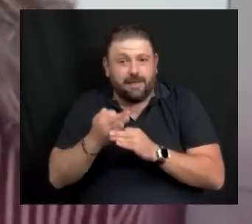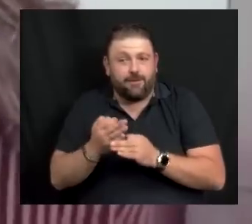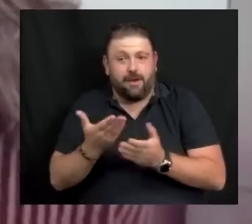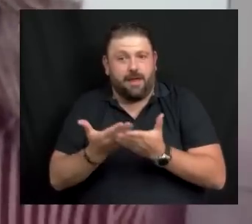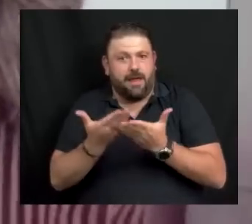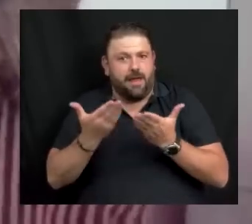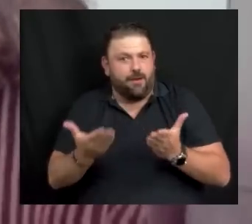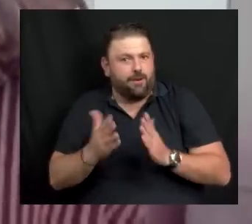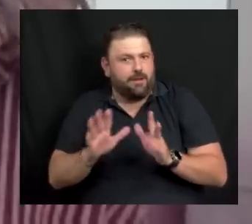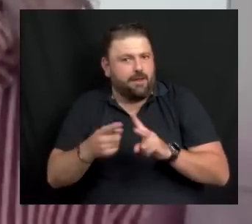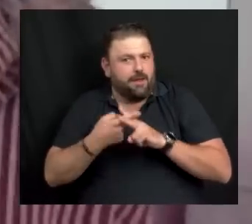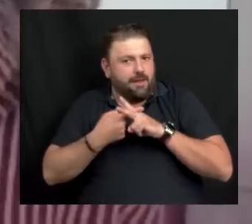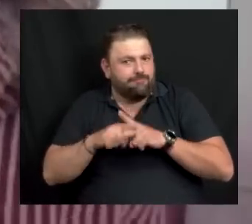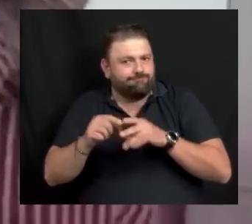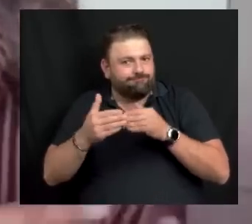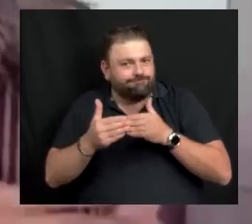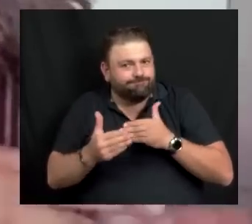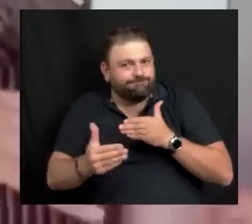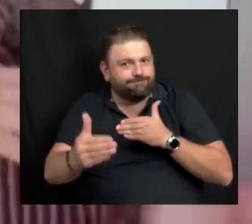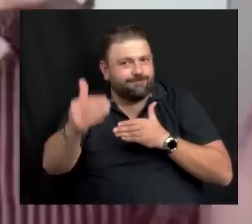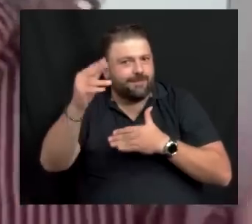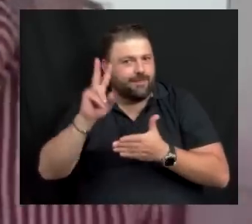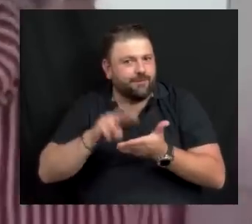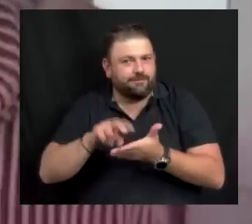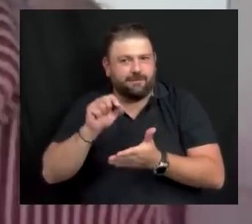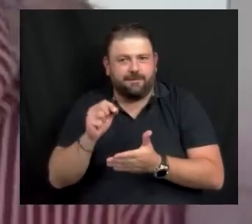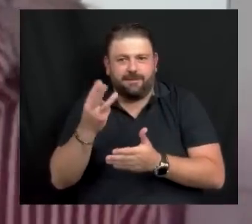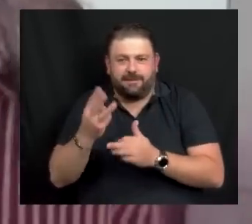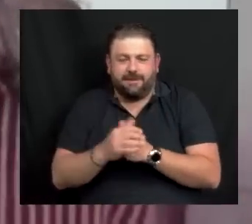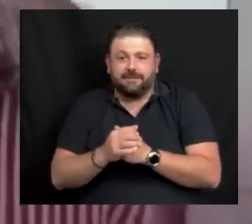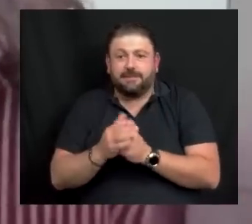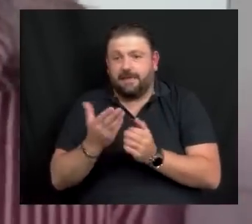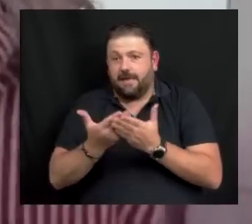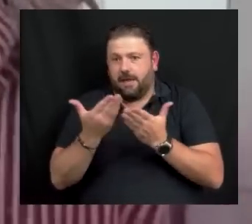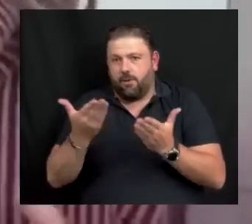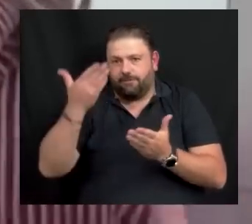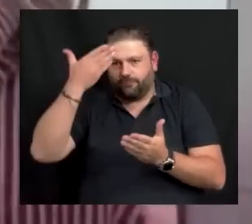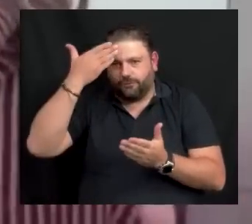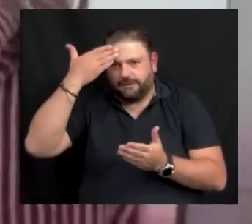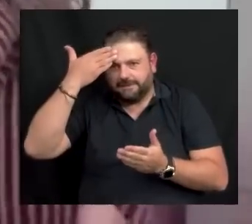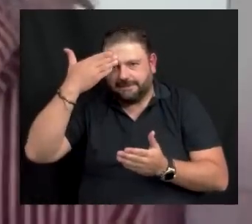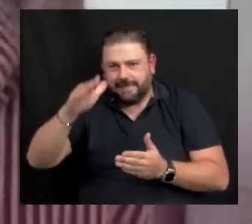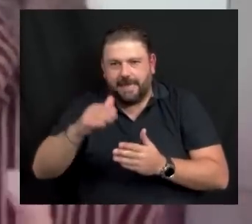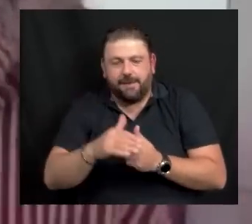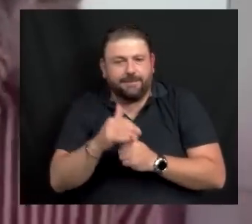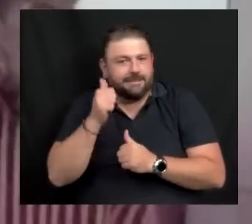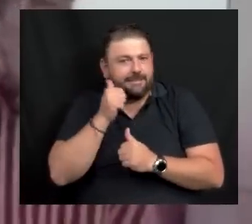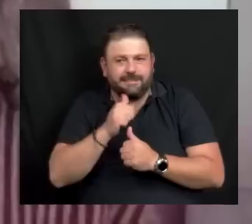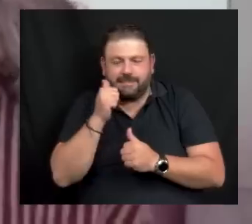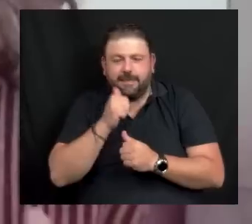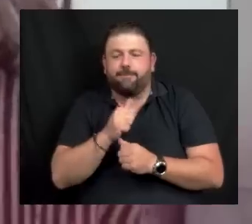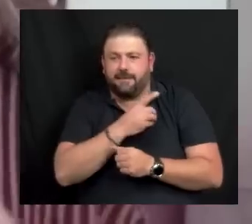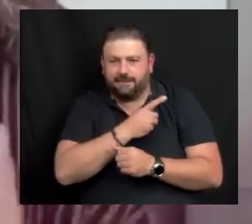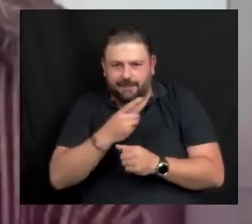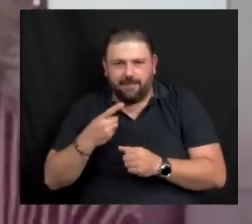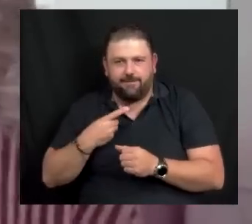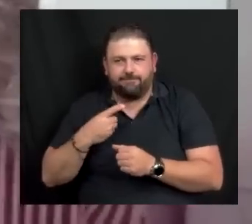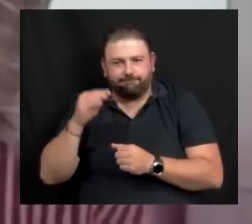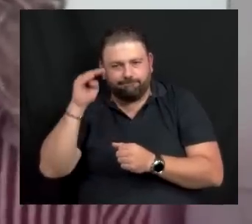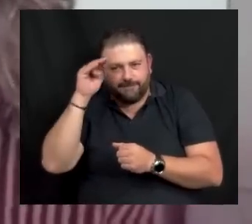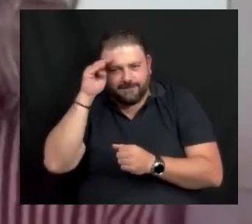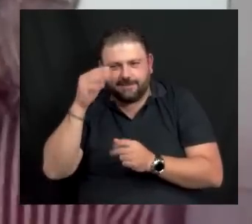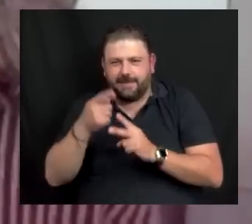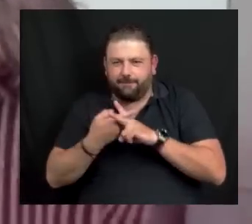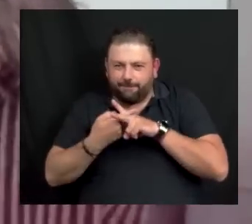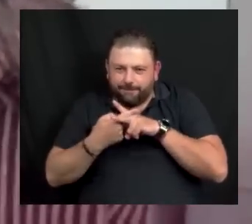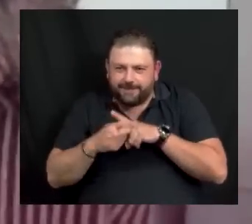estamos ahora. Entonces, imagínense todos los procesos padres que hemos podido empezar, terminar y todos los logros